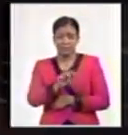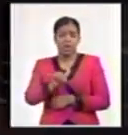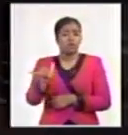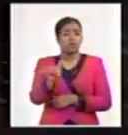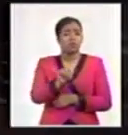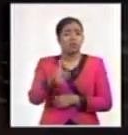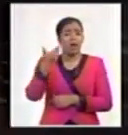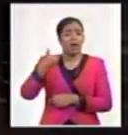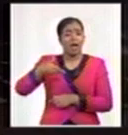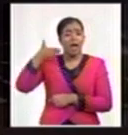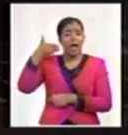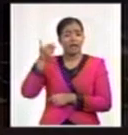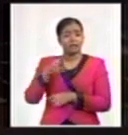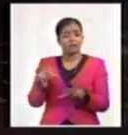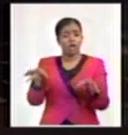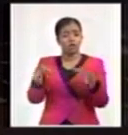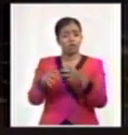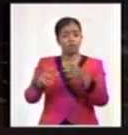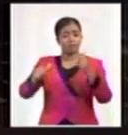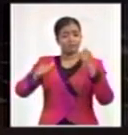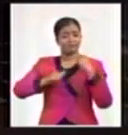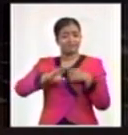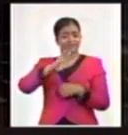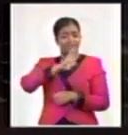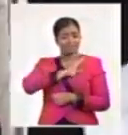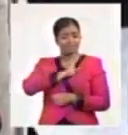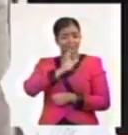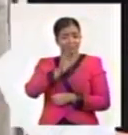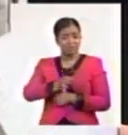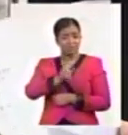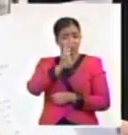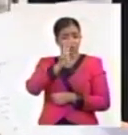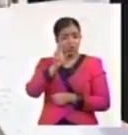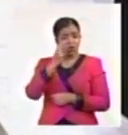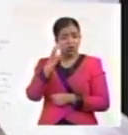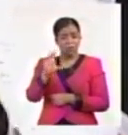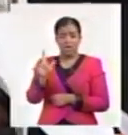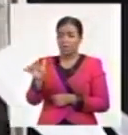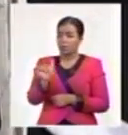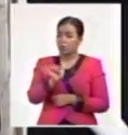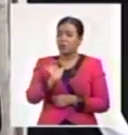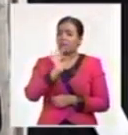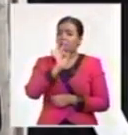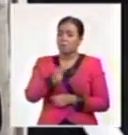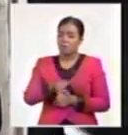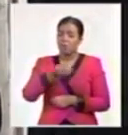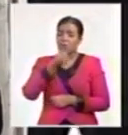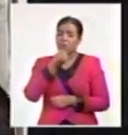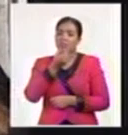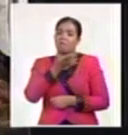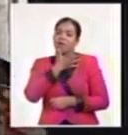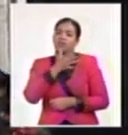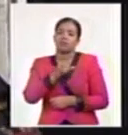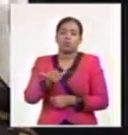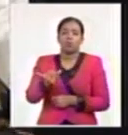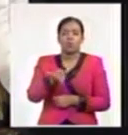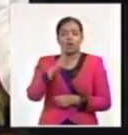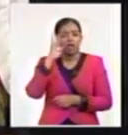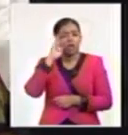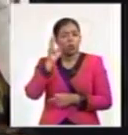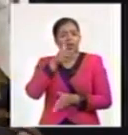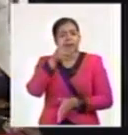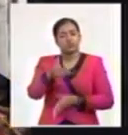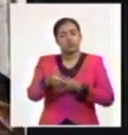paz, con las Fuerzas Armadas, con las entonces Fuerzas Armadas Revolucionarias de Colombia. Recordemos que duró el proceso